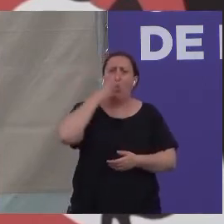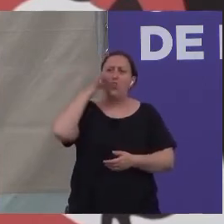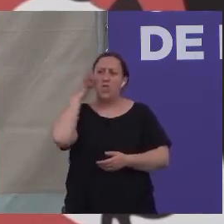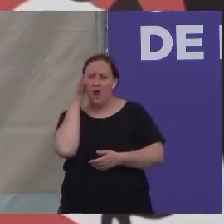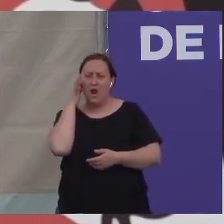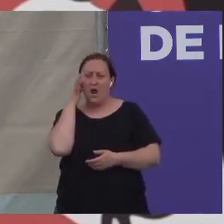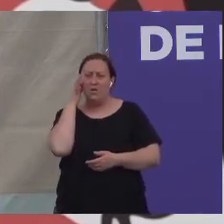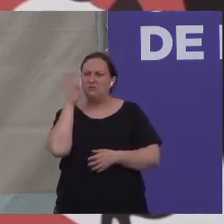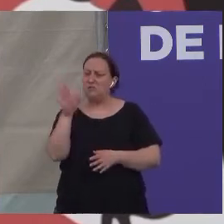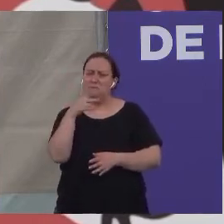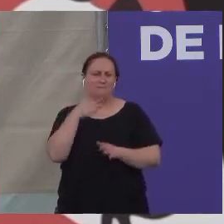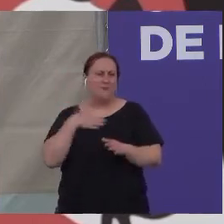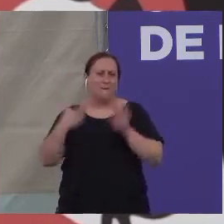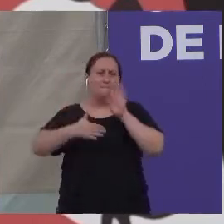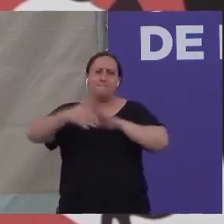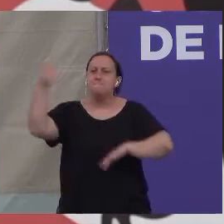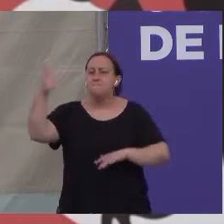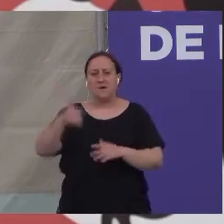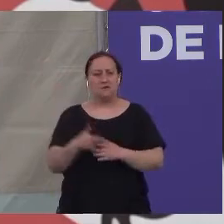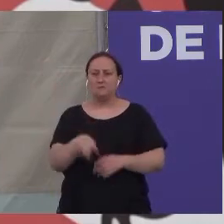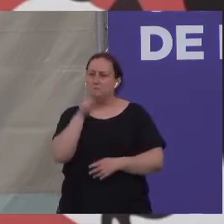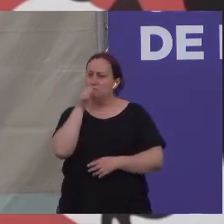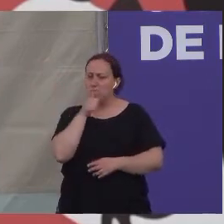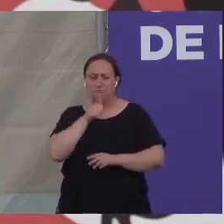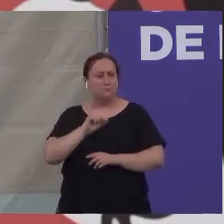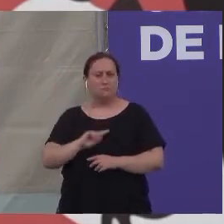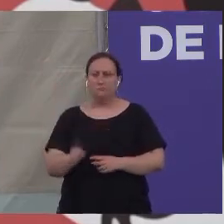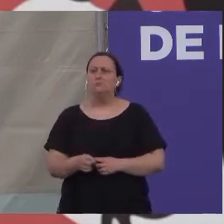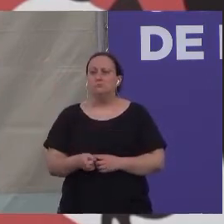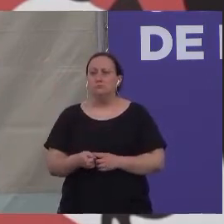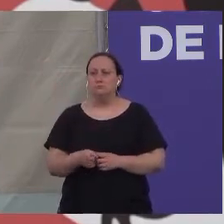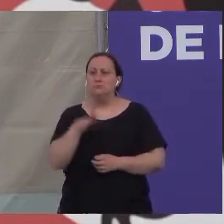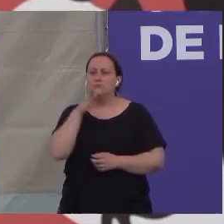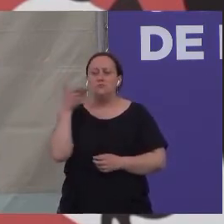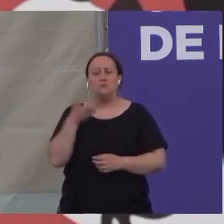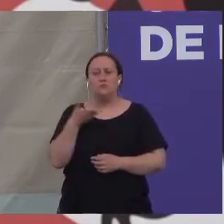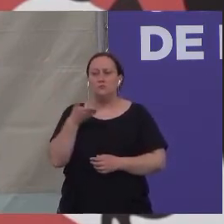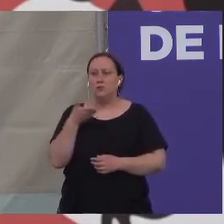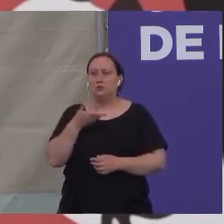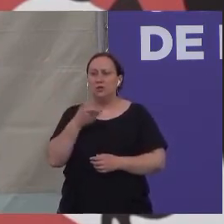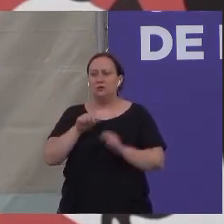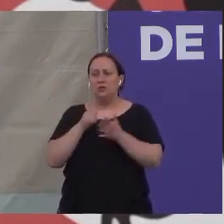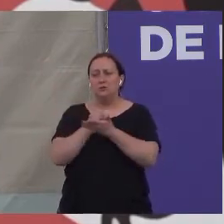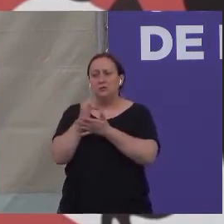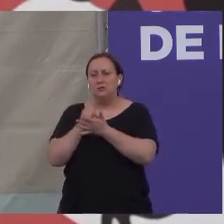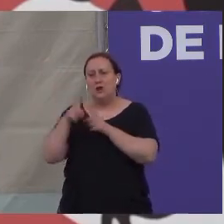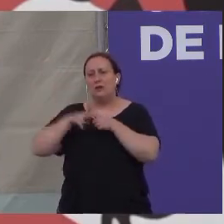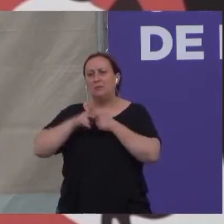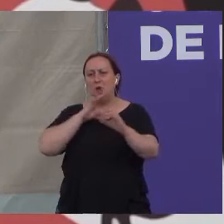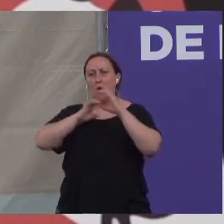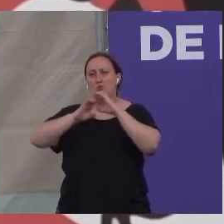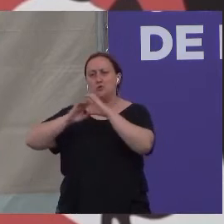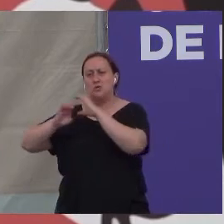nos conformamos con eso. Es importante poner en marcha instrumentos de comunicación para la